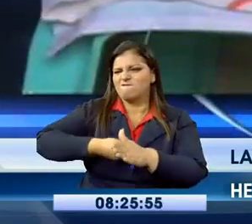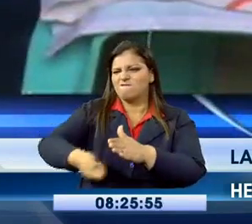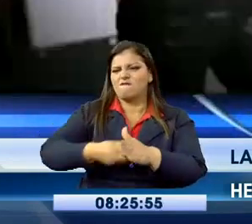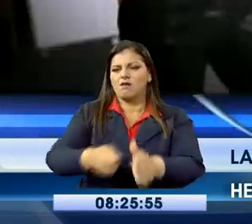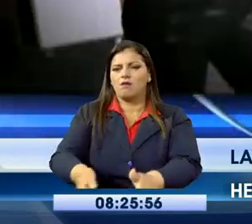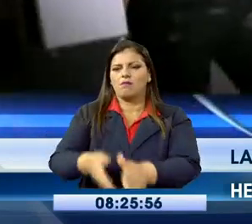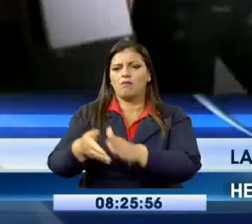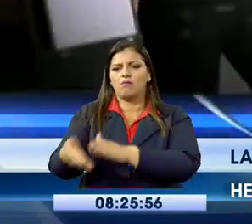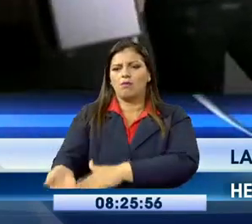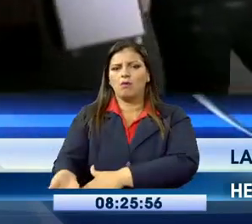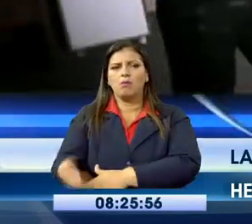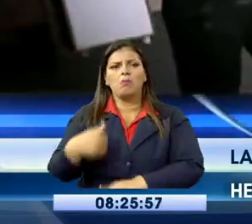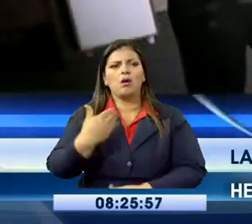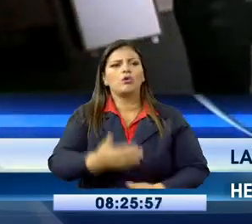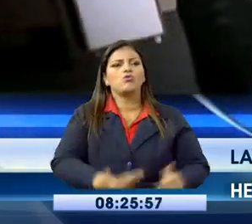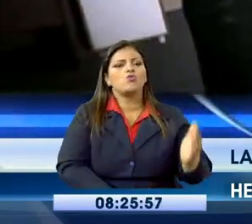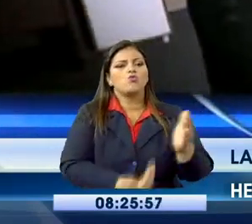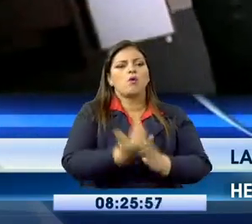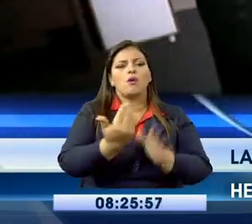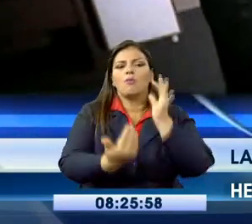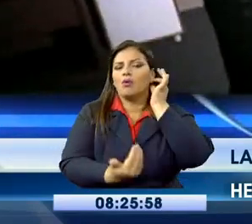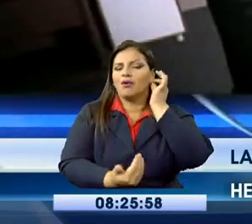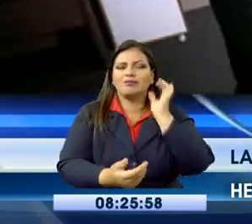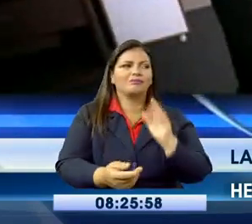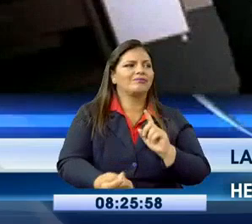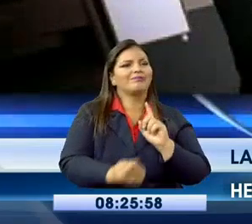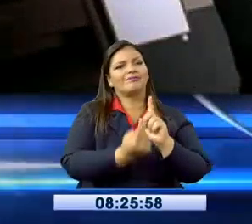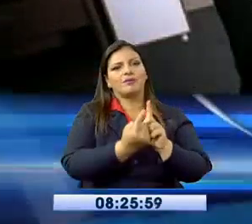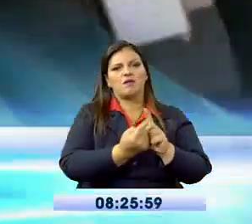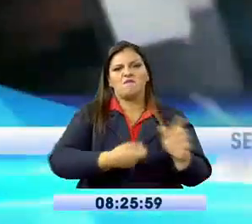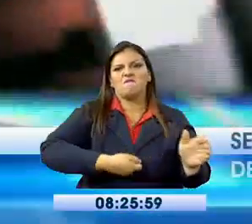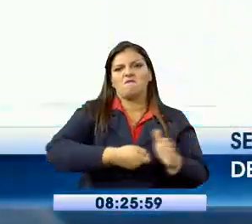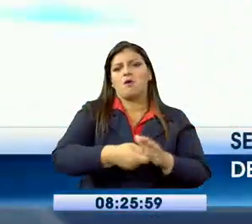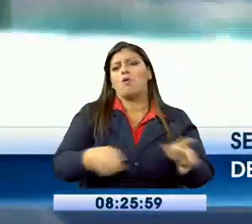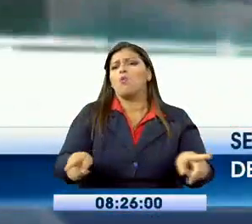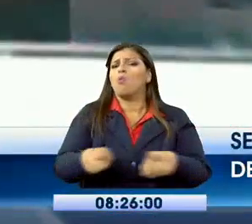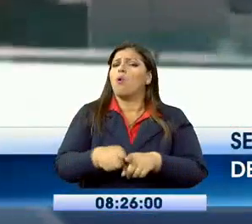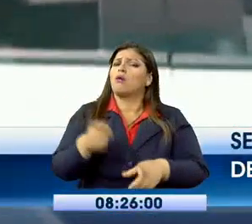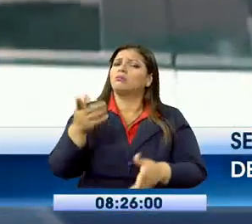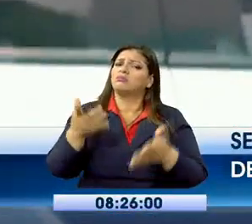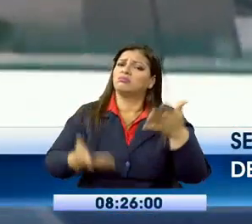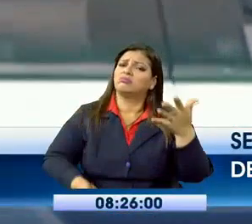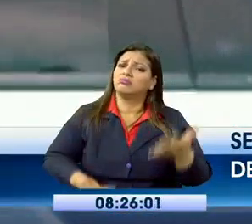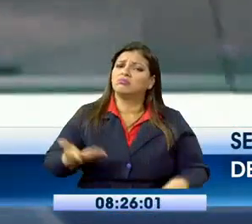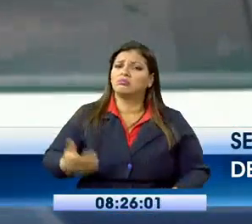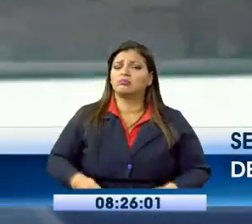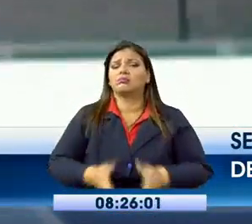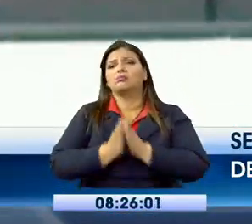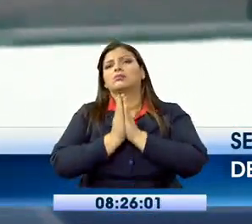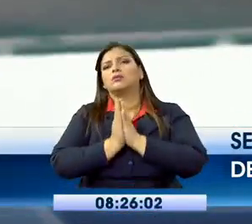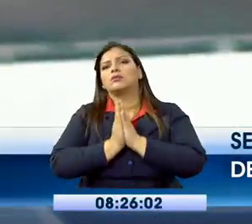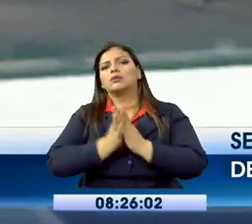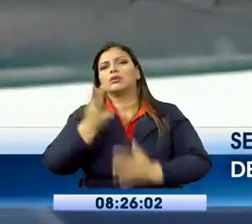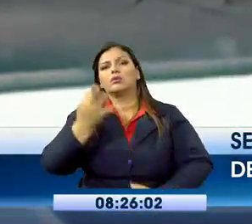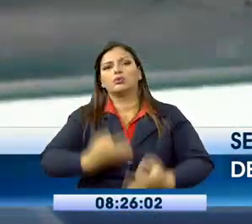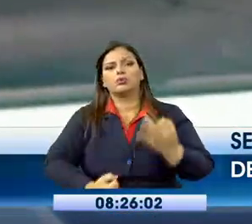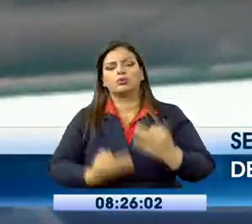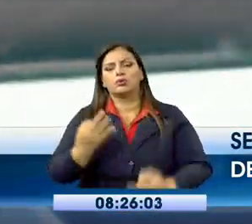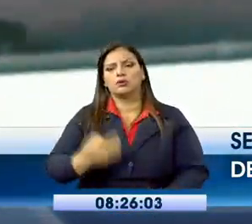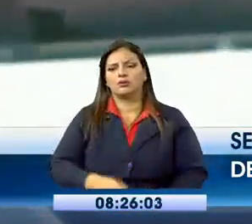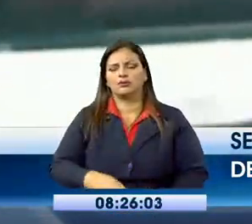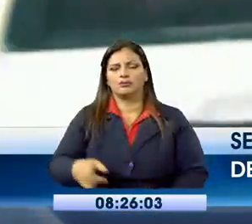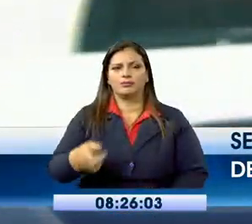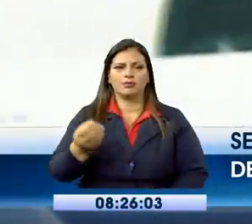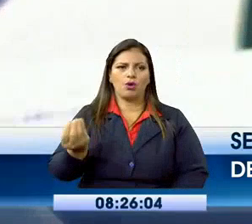persona? Queremos justicia y que lo pongan en la lista de lo más buscado. Para este lunes se tiene previsto que la madre de la joven